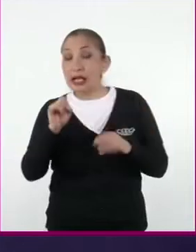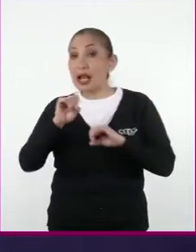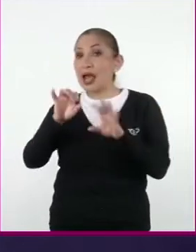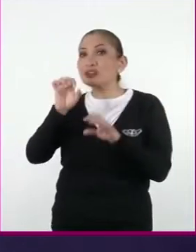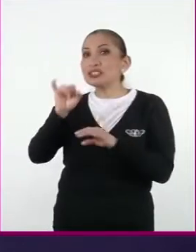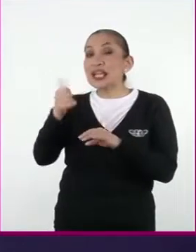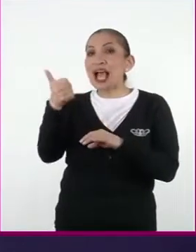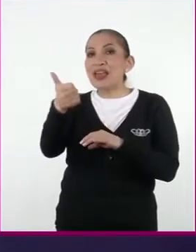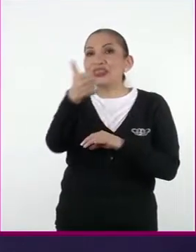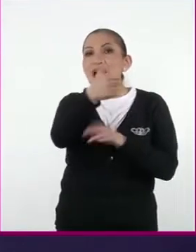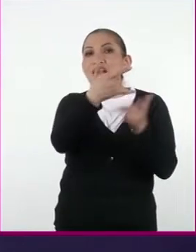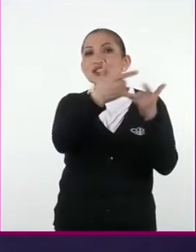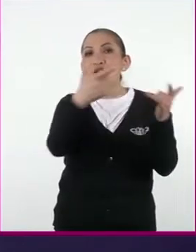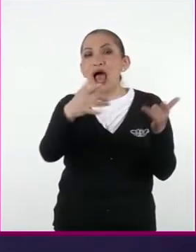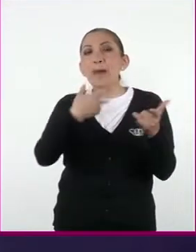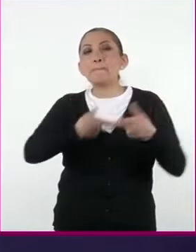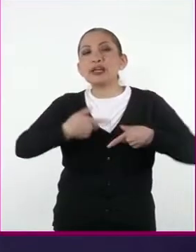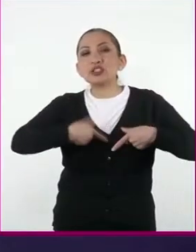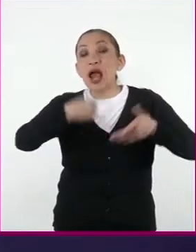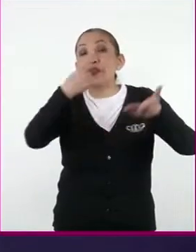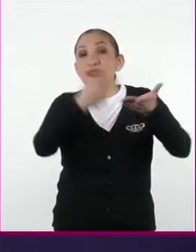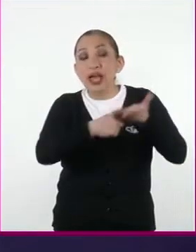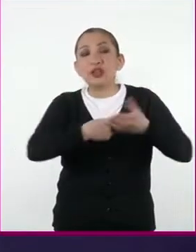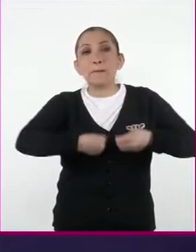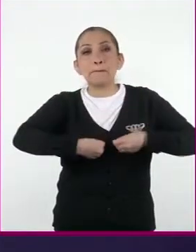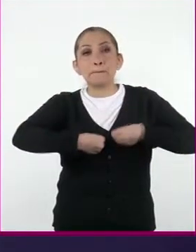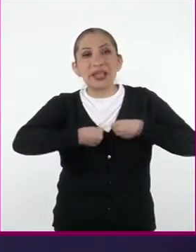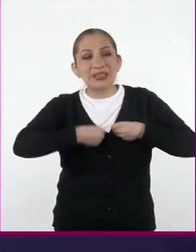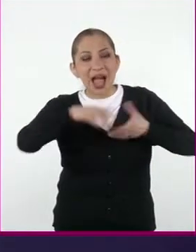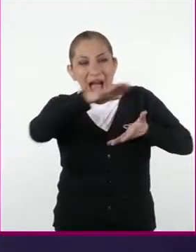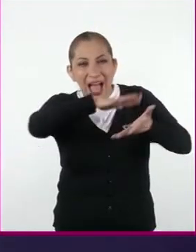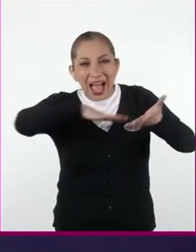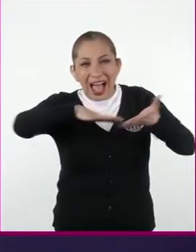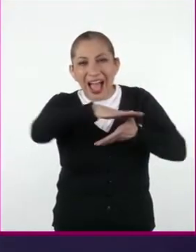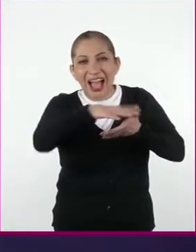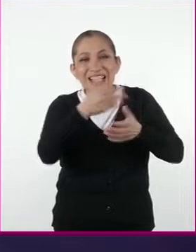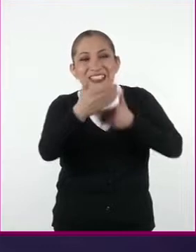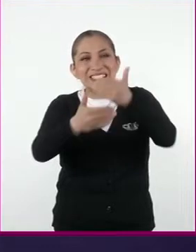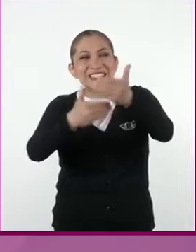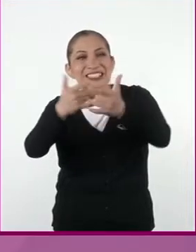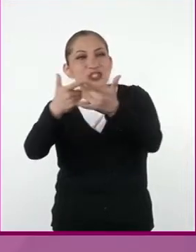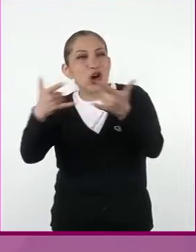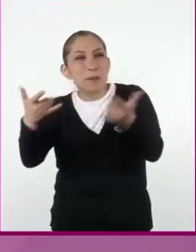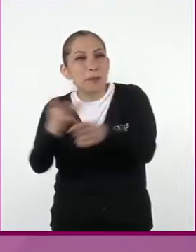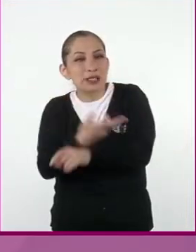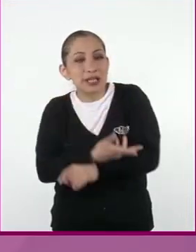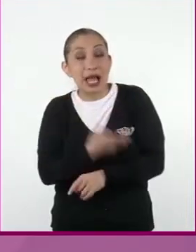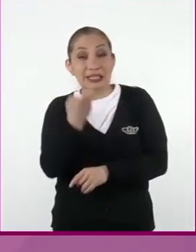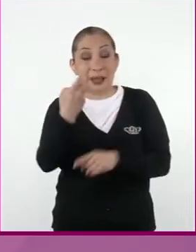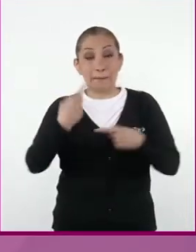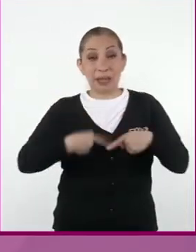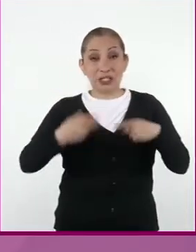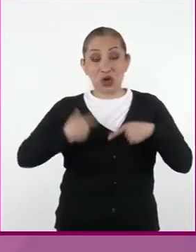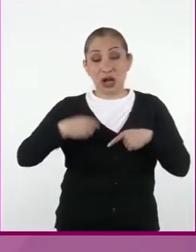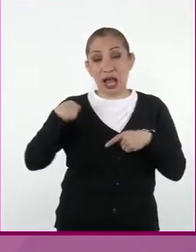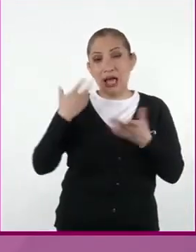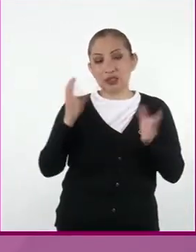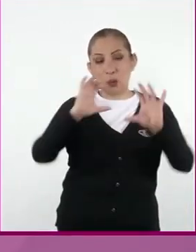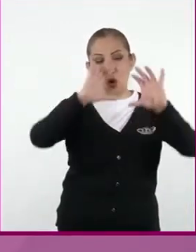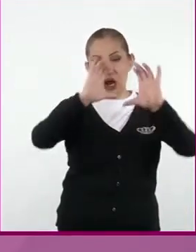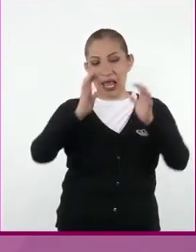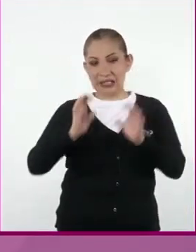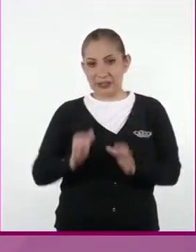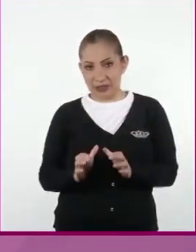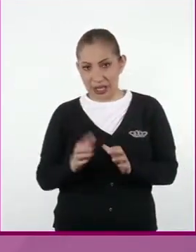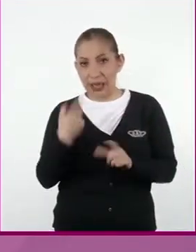de cada historia existen personajes que dan vida a la narración y permiten el desarrollo de la trama. A estos personajes podemos